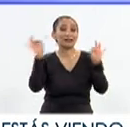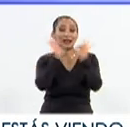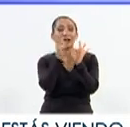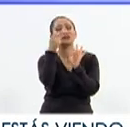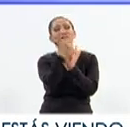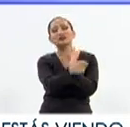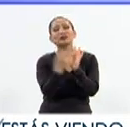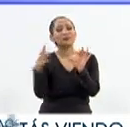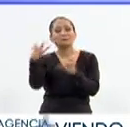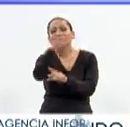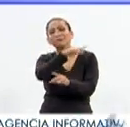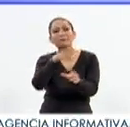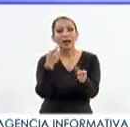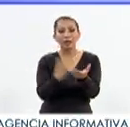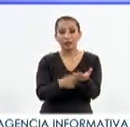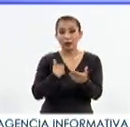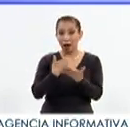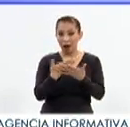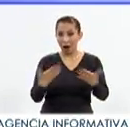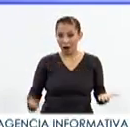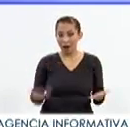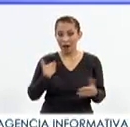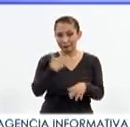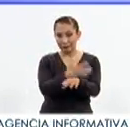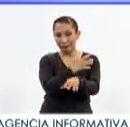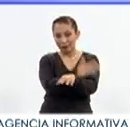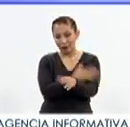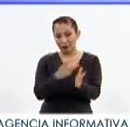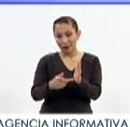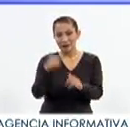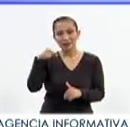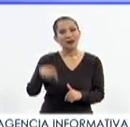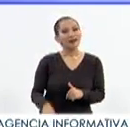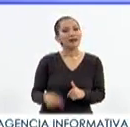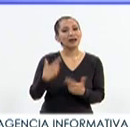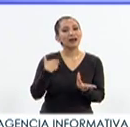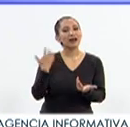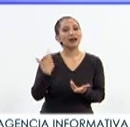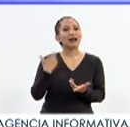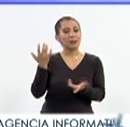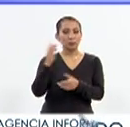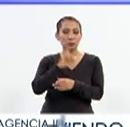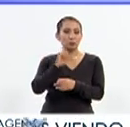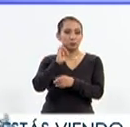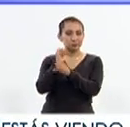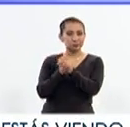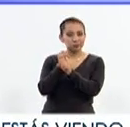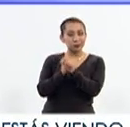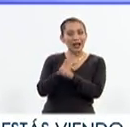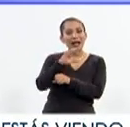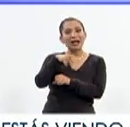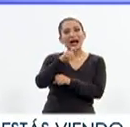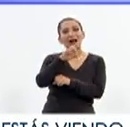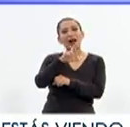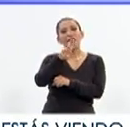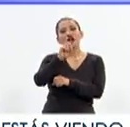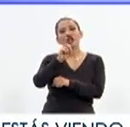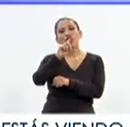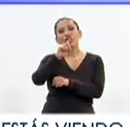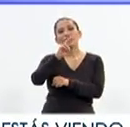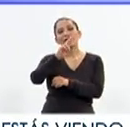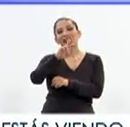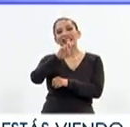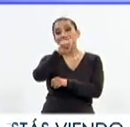rol que juega en nuestra sociedad. En esta ocasión, pues nos acompaña de nueva cuenta nuestra compañera generadora de información, Carla Rodríguez, quien nos preparó